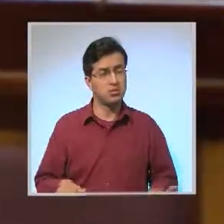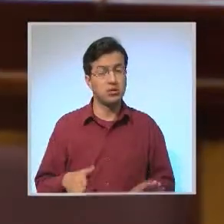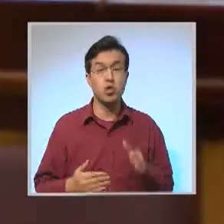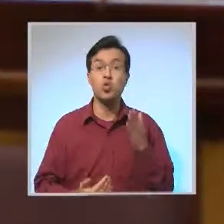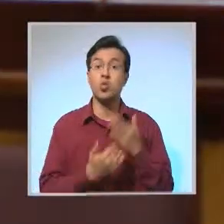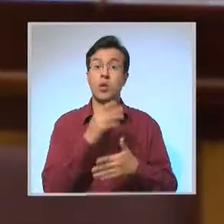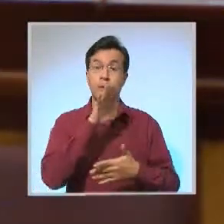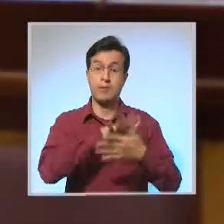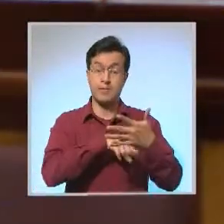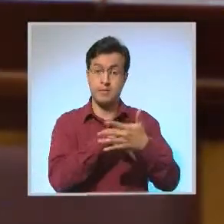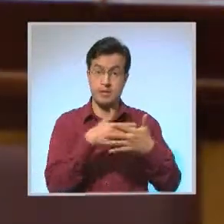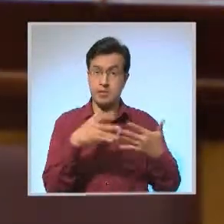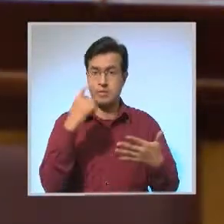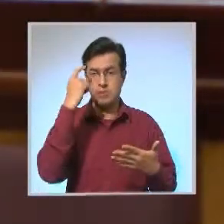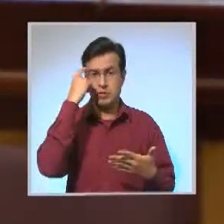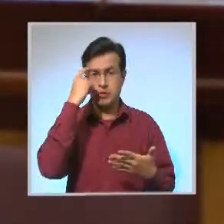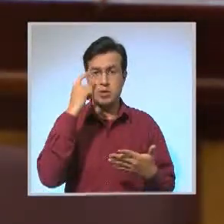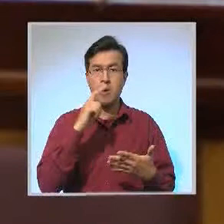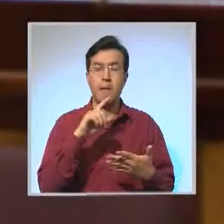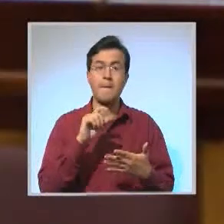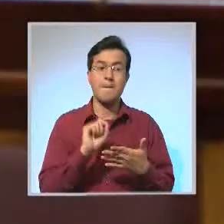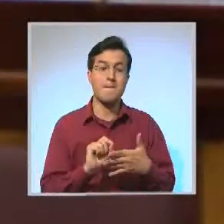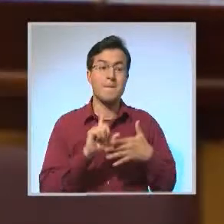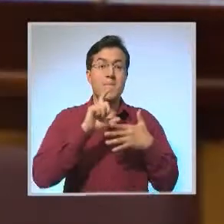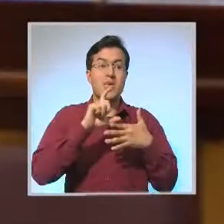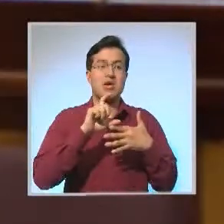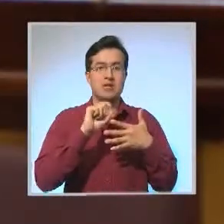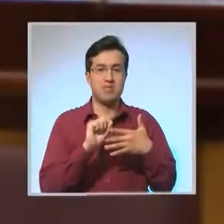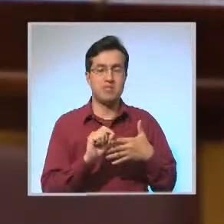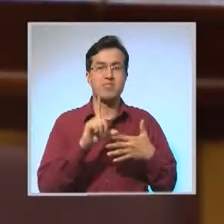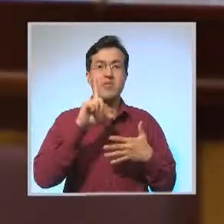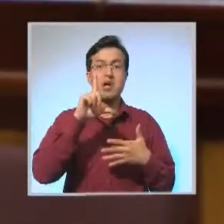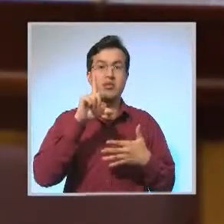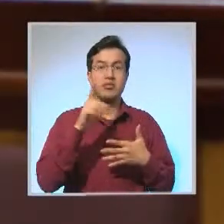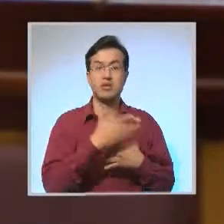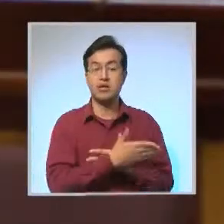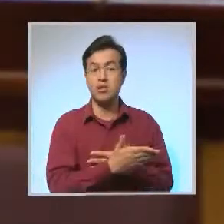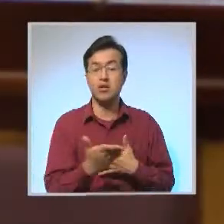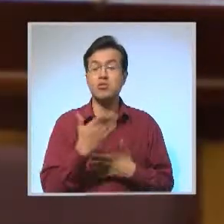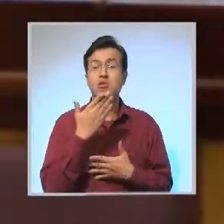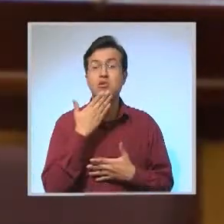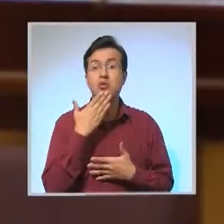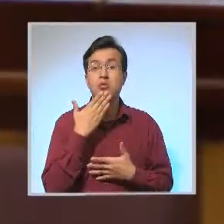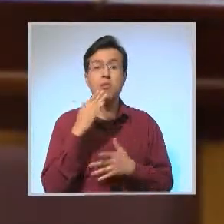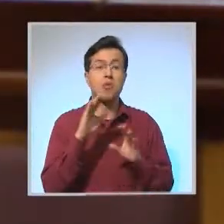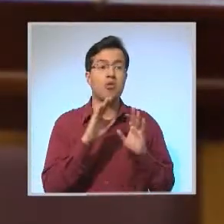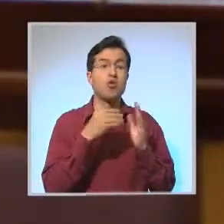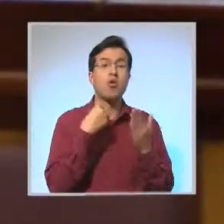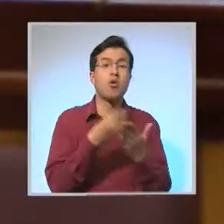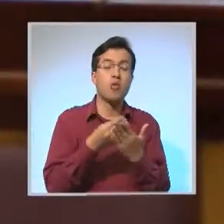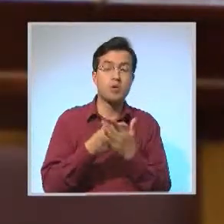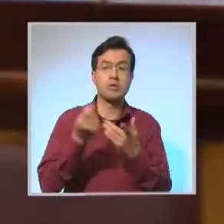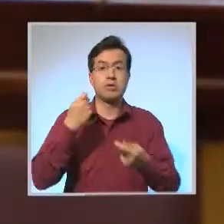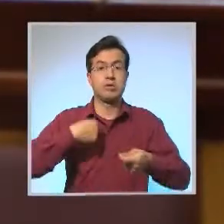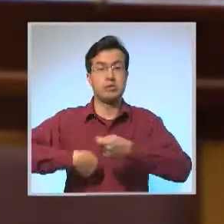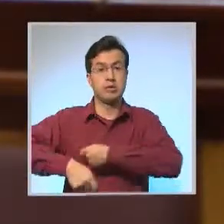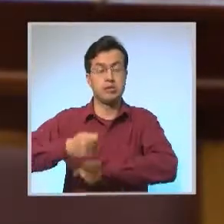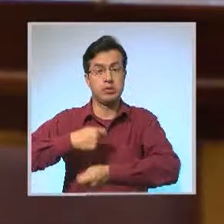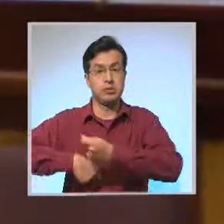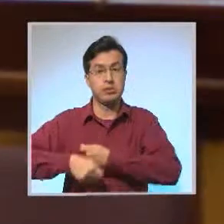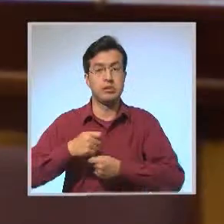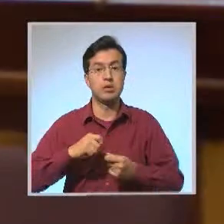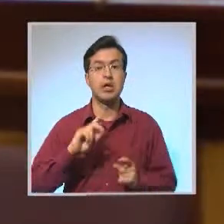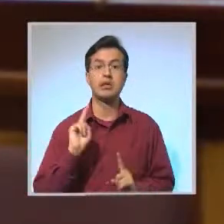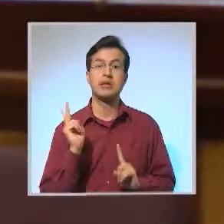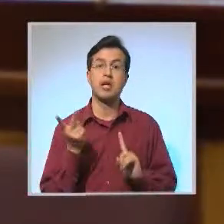nueva tabla que considera una ganancia ordinaria y una ganancia extraordinaria se aplicará para las compras y ventas para las